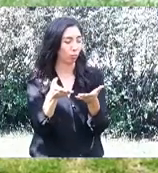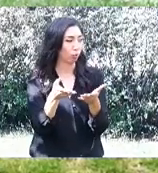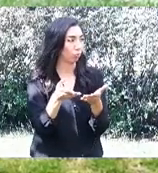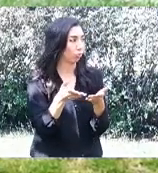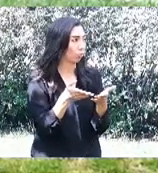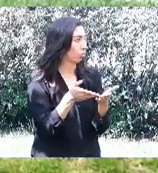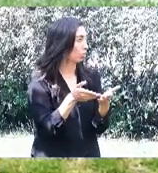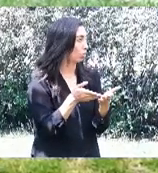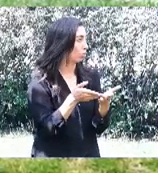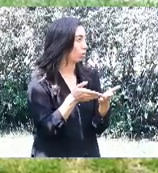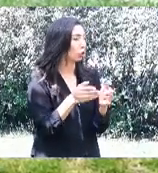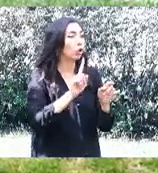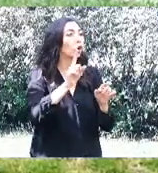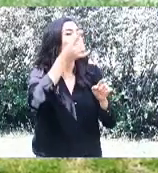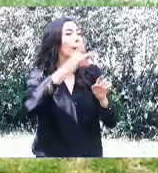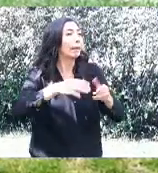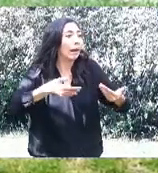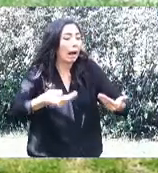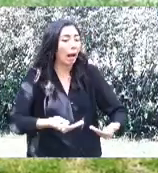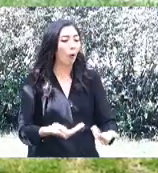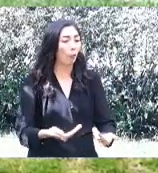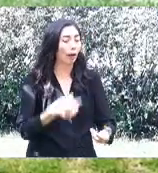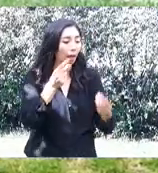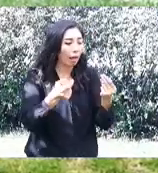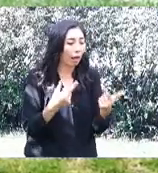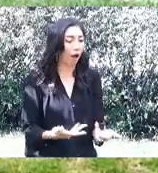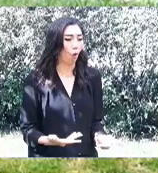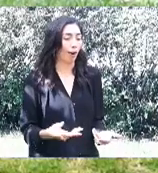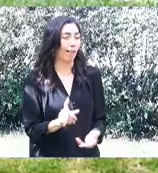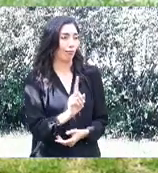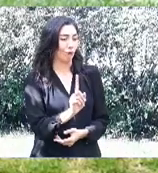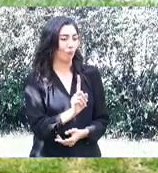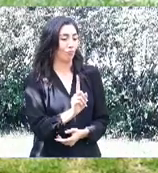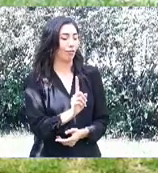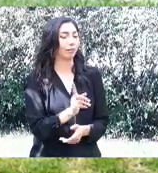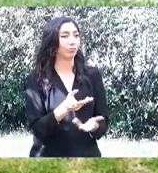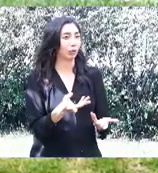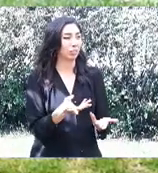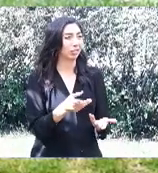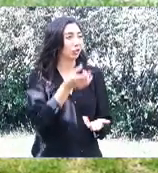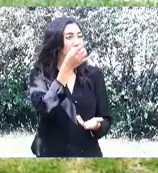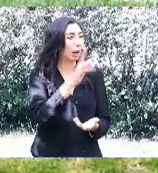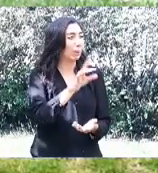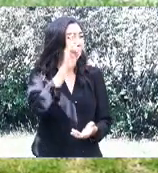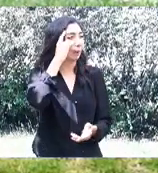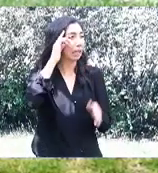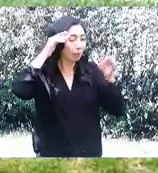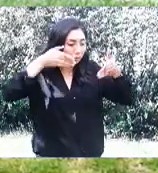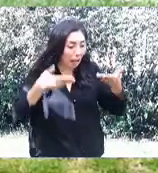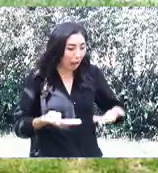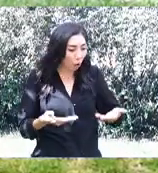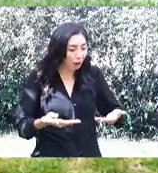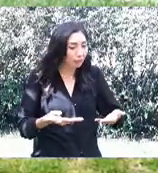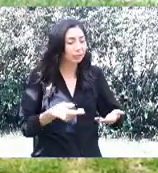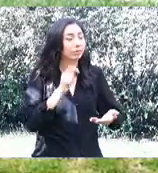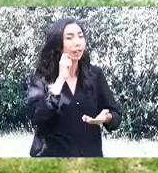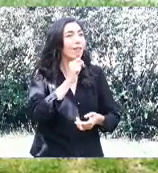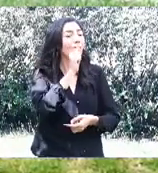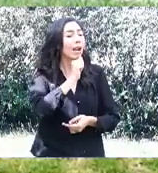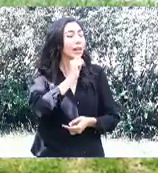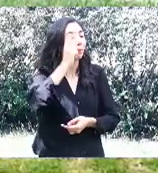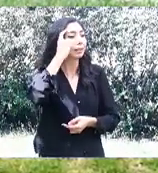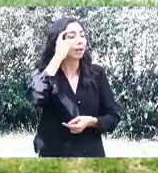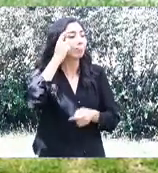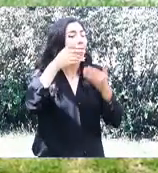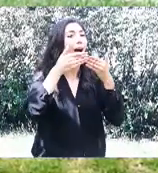mencionaba el el hoy y el ahora y eso difícilmente nos va a ayudar a entender también todo este panorama en la en la gran imagen que que